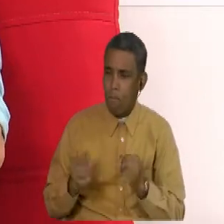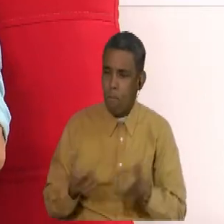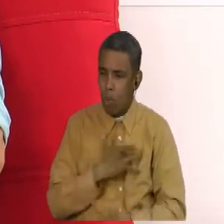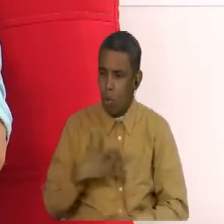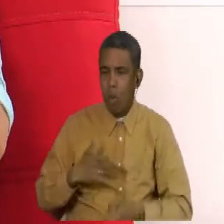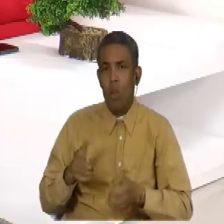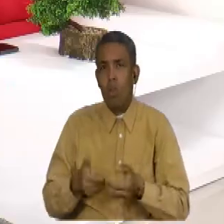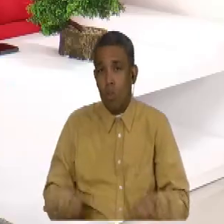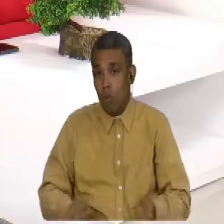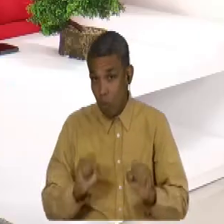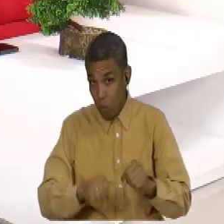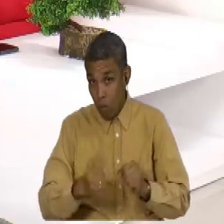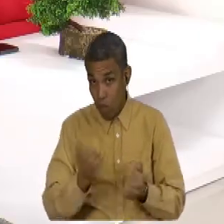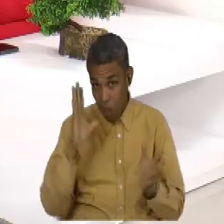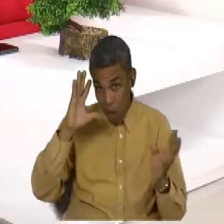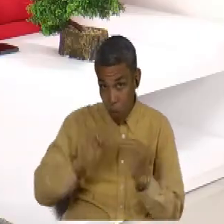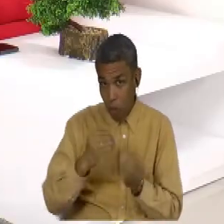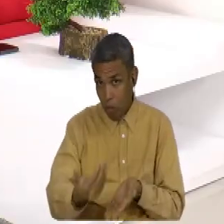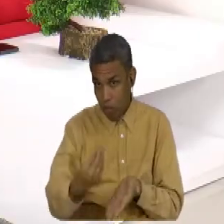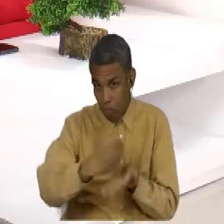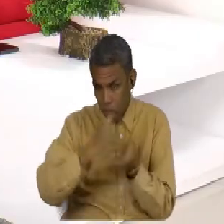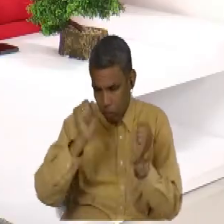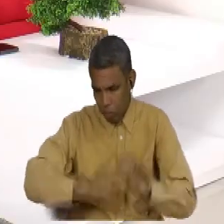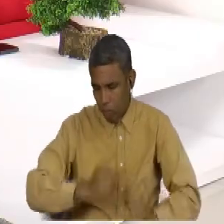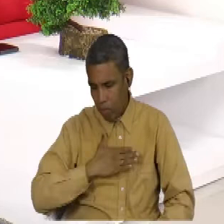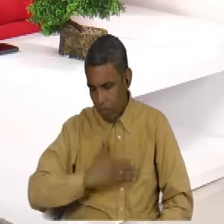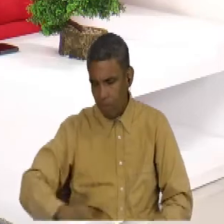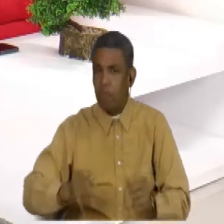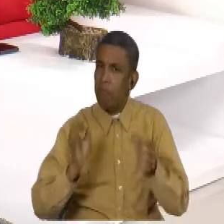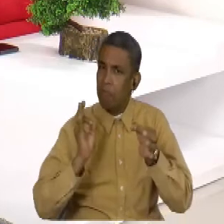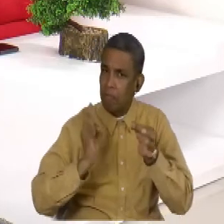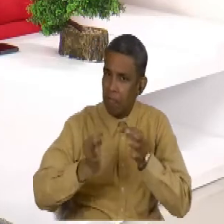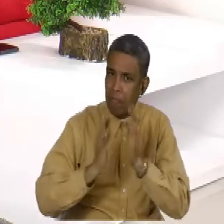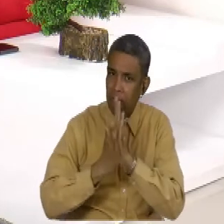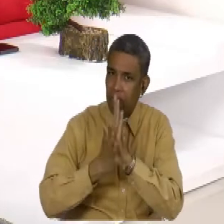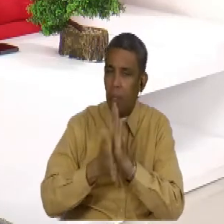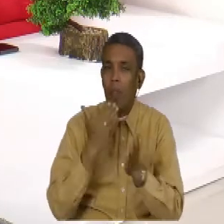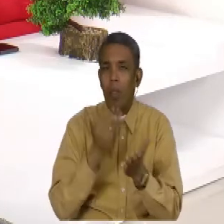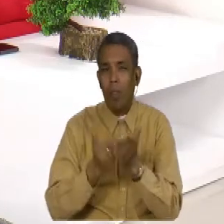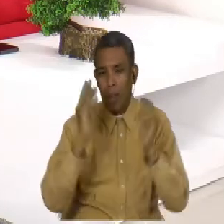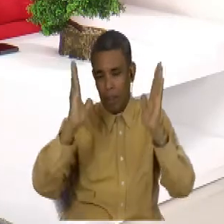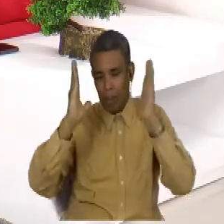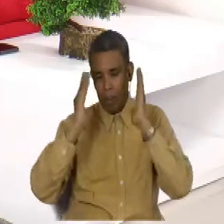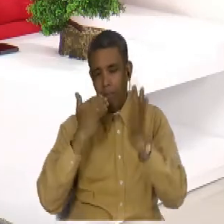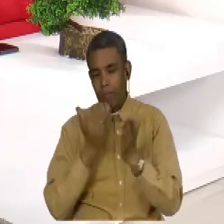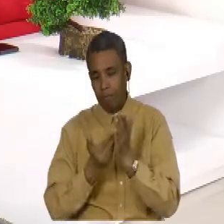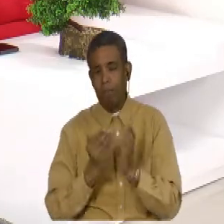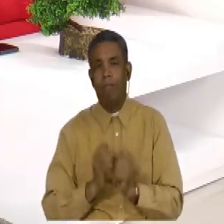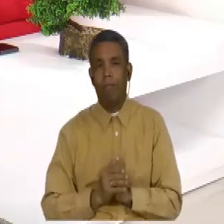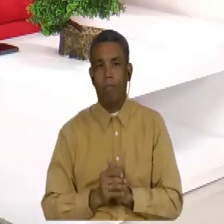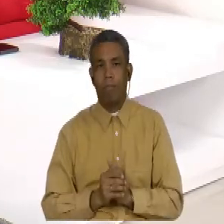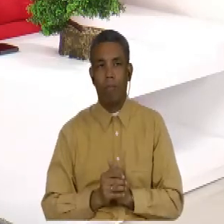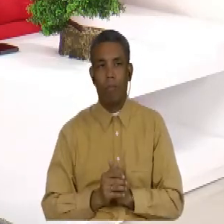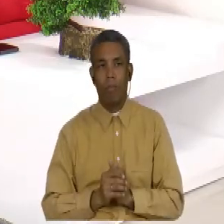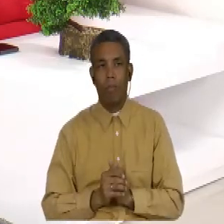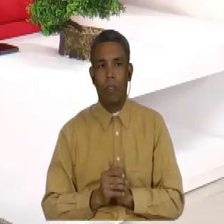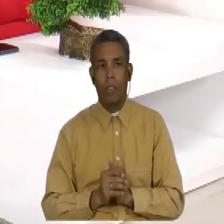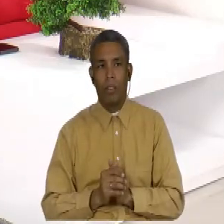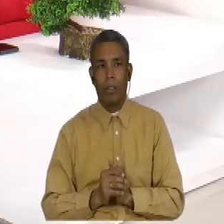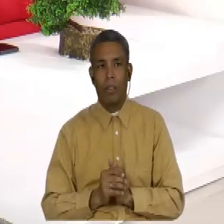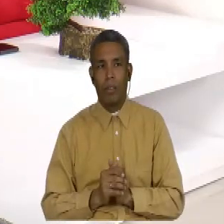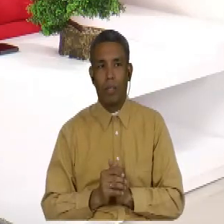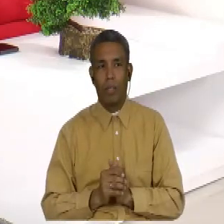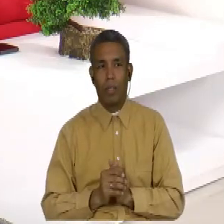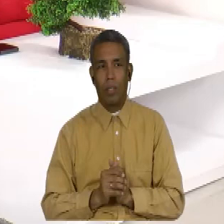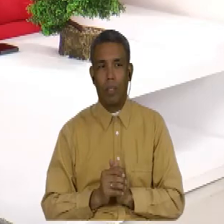gracias, Isabel, muchas gracias, televidentes, por estarnos viendo. Entonces, sí, y permitir que entremos a sus casas y que